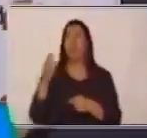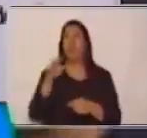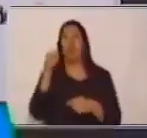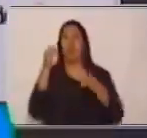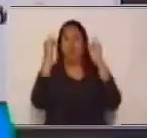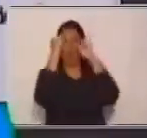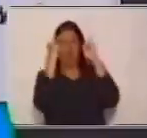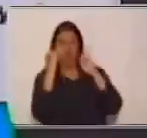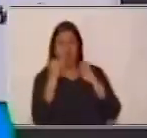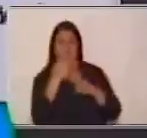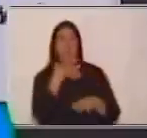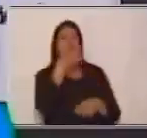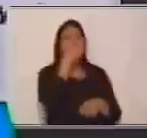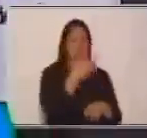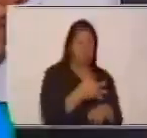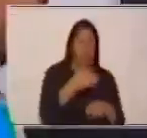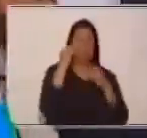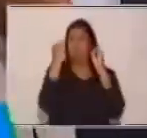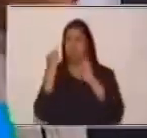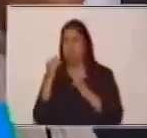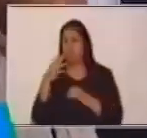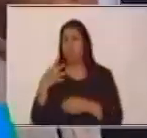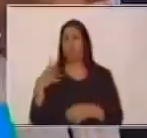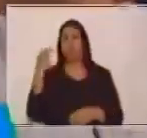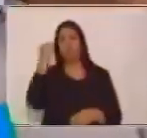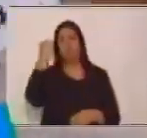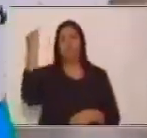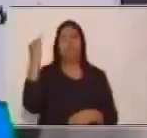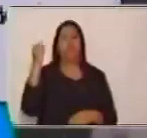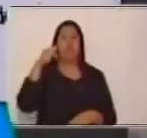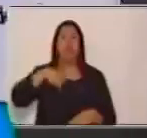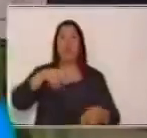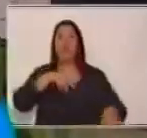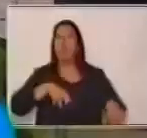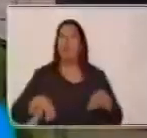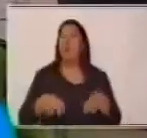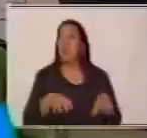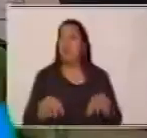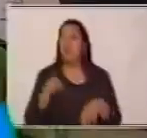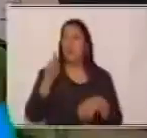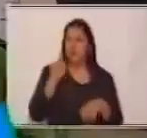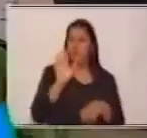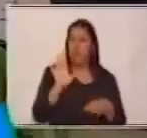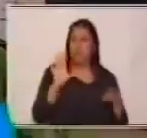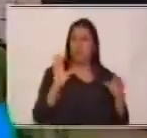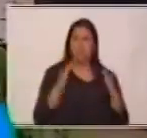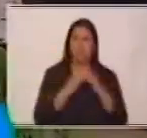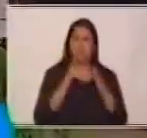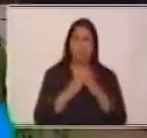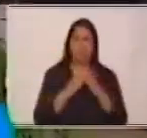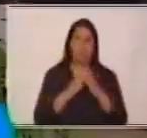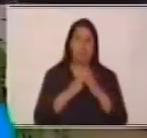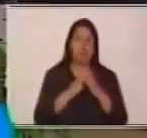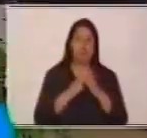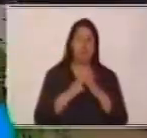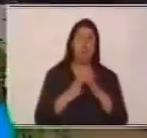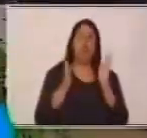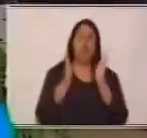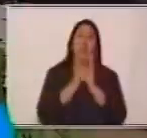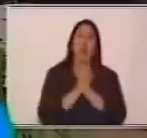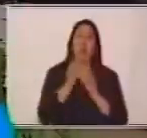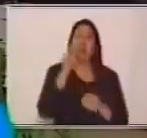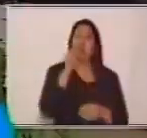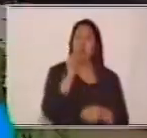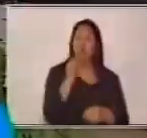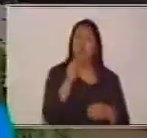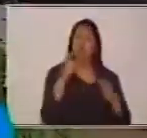término imaginario. Ahora, como actividad en casa, te invito a que reescribas, o no lo reescribas, sino que tú crees tu